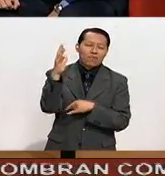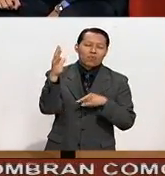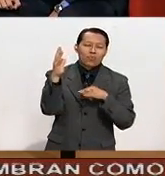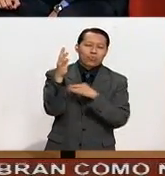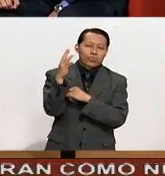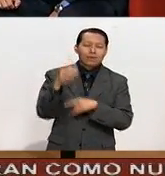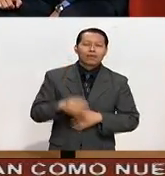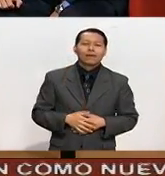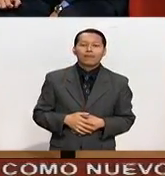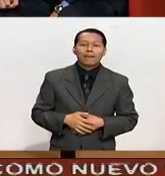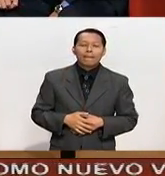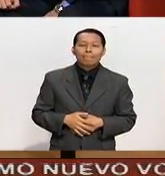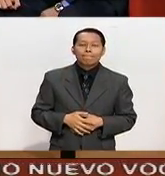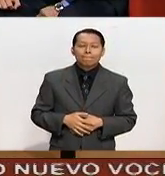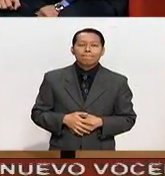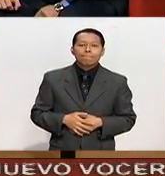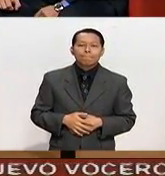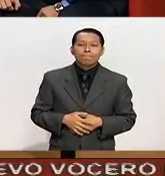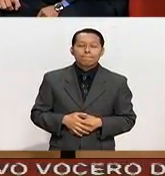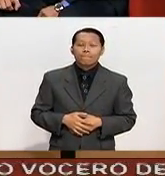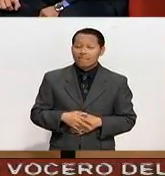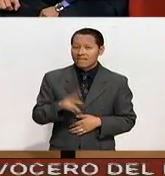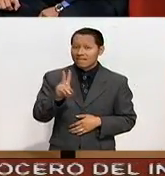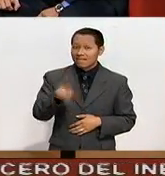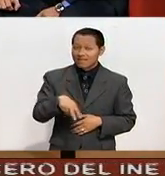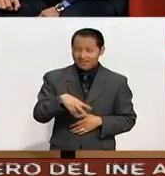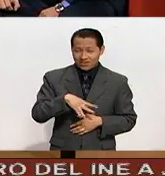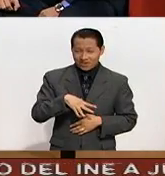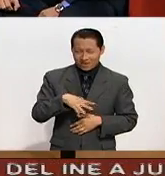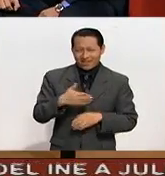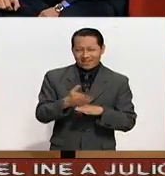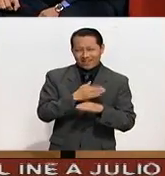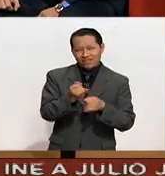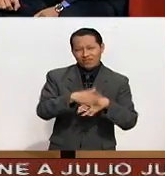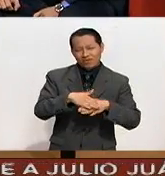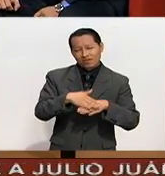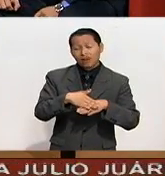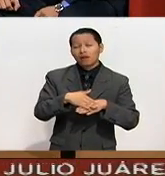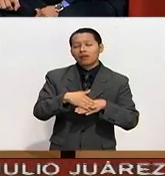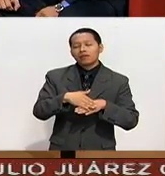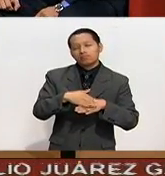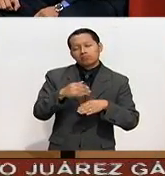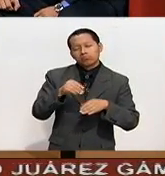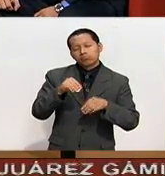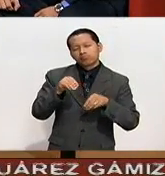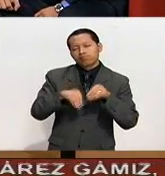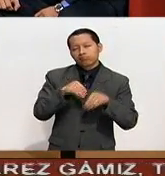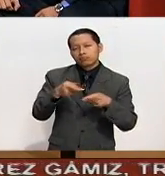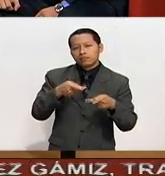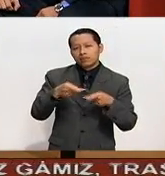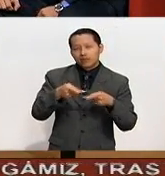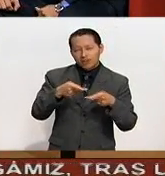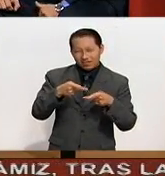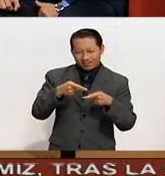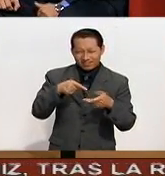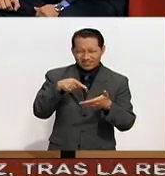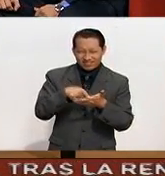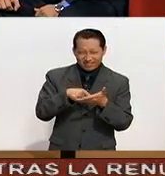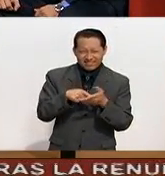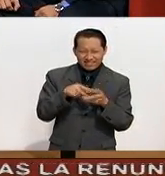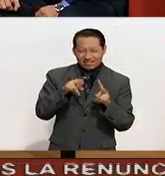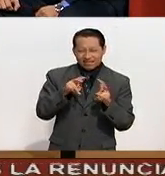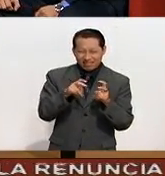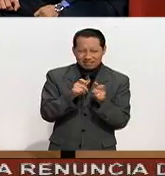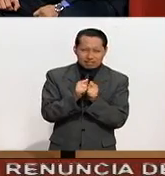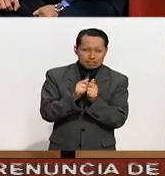Bueno, pues fíjate que preparando esta información, porque me encantó el término de textámbulo, es real. Y